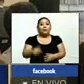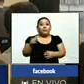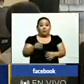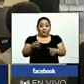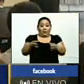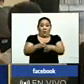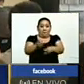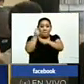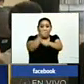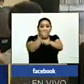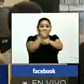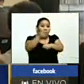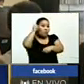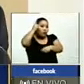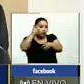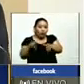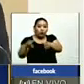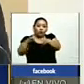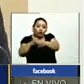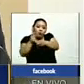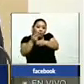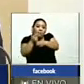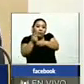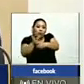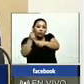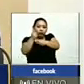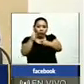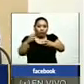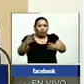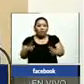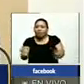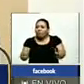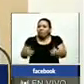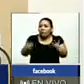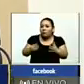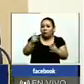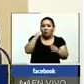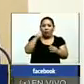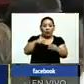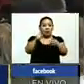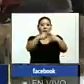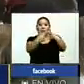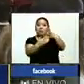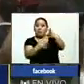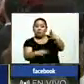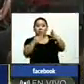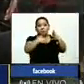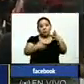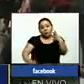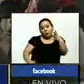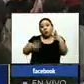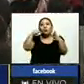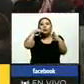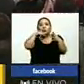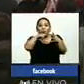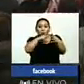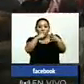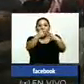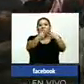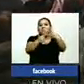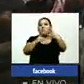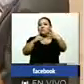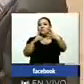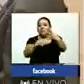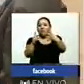Sindicatos de maestros y de la Policía Nacional Civil han reaccionado a los recientes vetos presidenciales, decretos relacionados